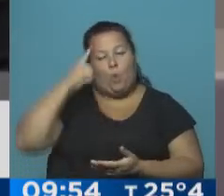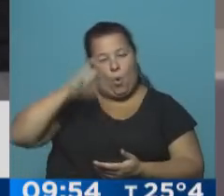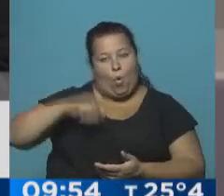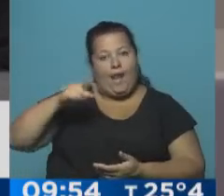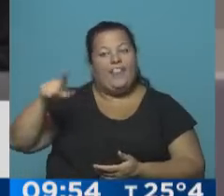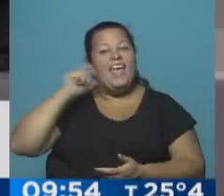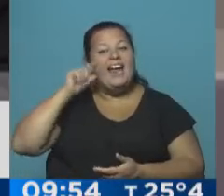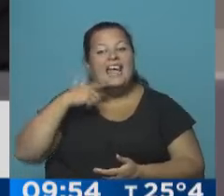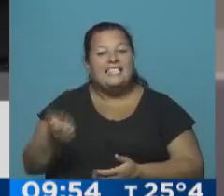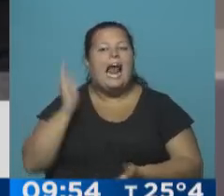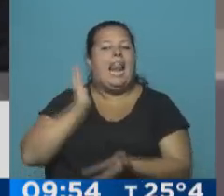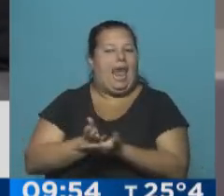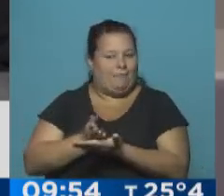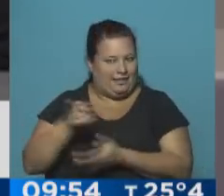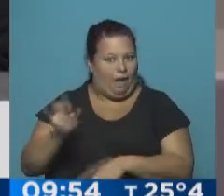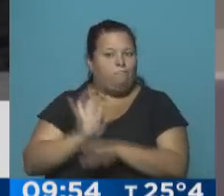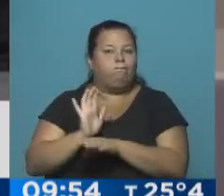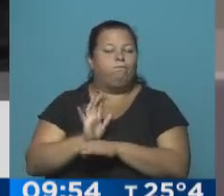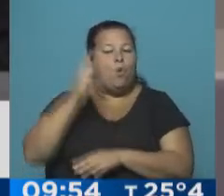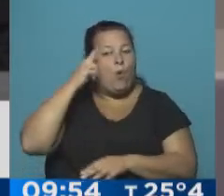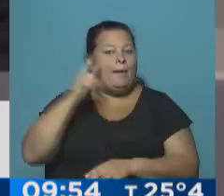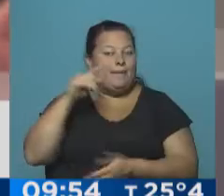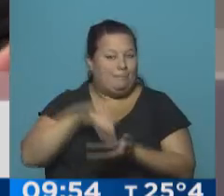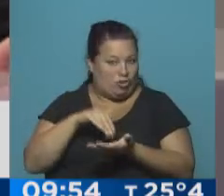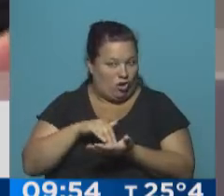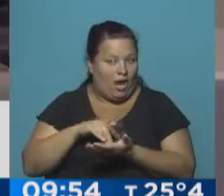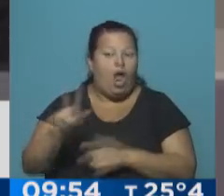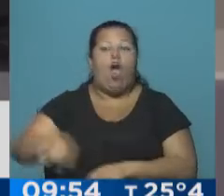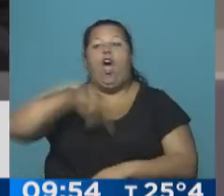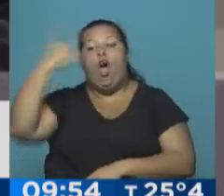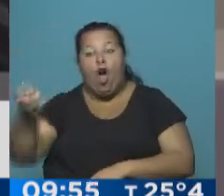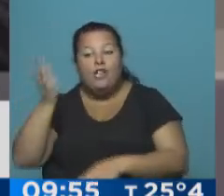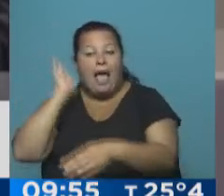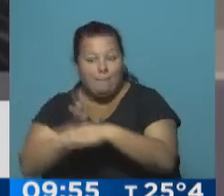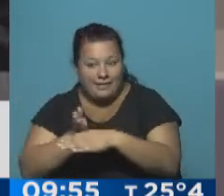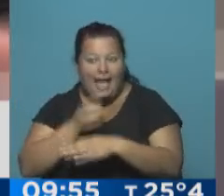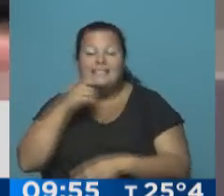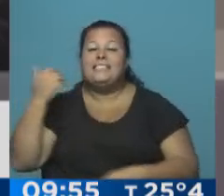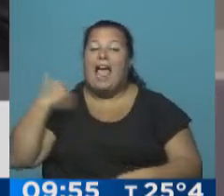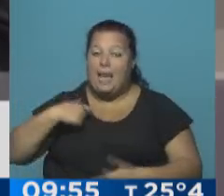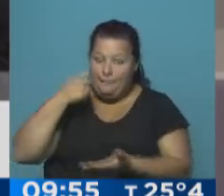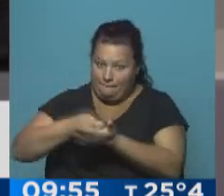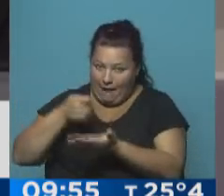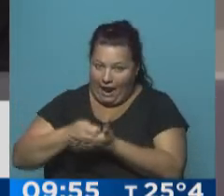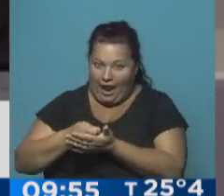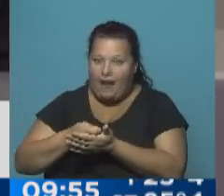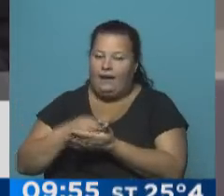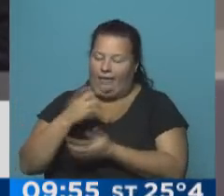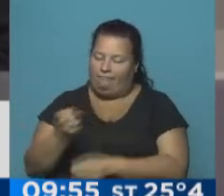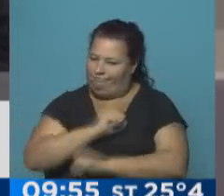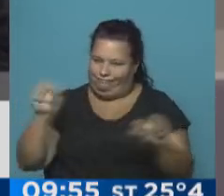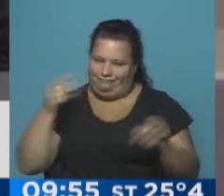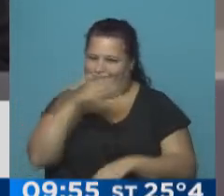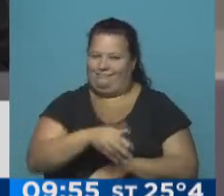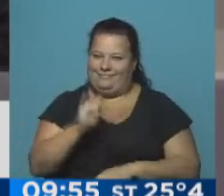griesa es la mitad de eso que son estos 9000 millones es decir que hay otra mitad que si Argentina empezar a pagar va a aparecer de inmediato